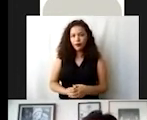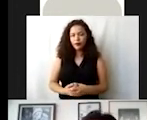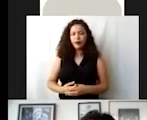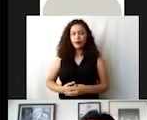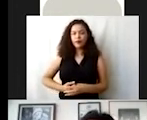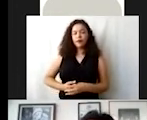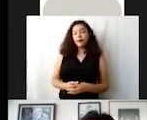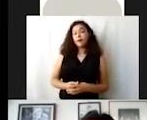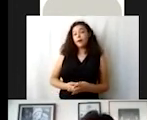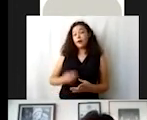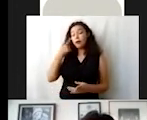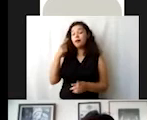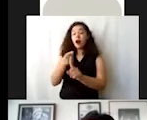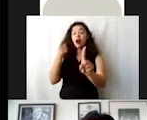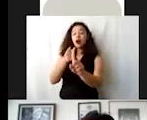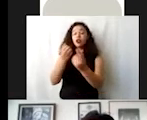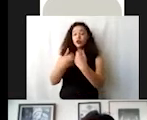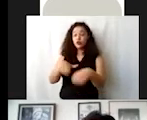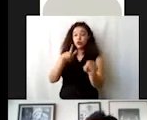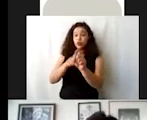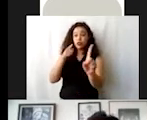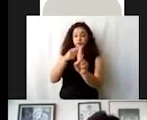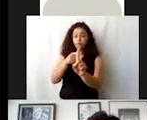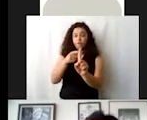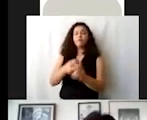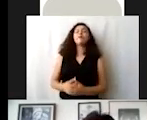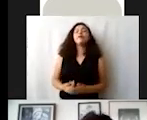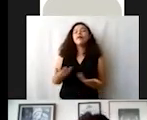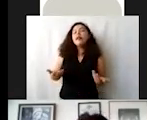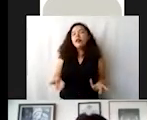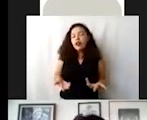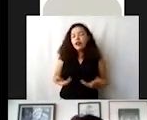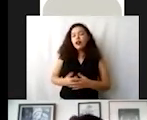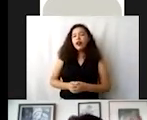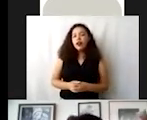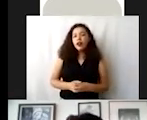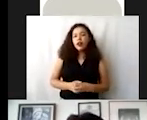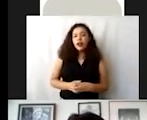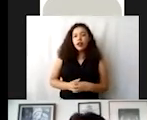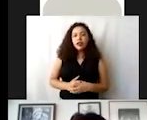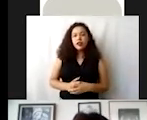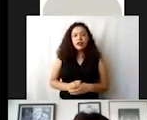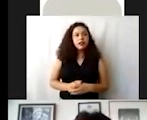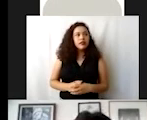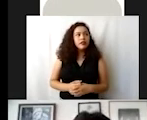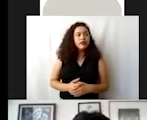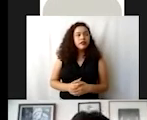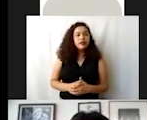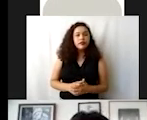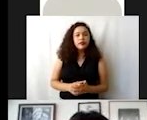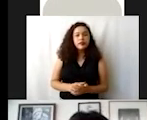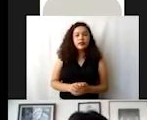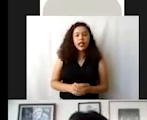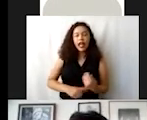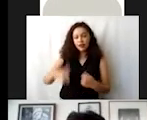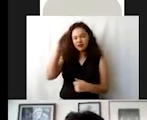cuanto al objeto social, vamos a pensar que dentro de me gustaría, si alguno de ustedes que